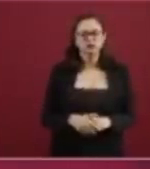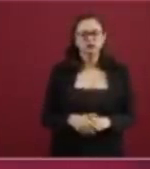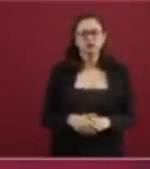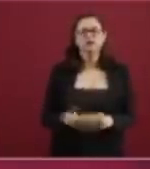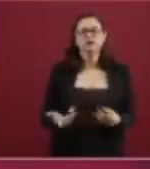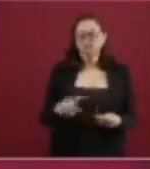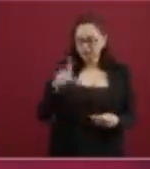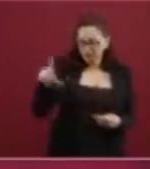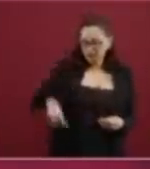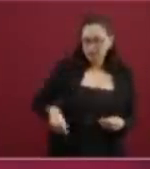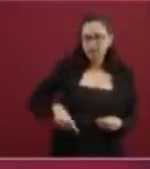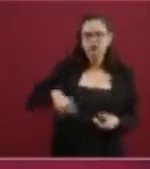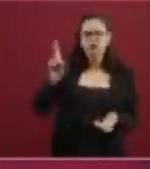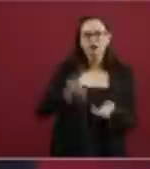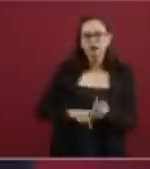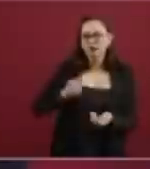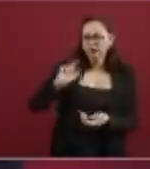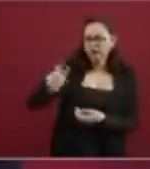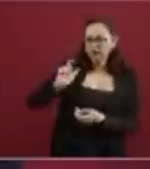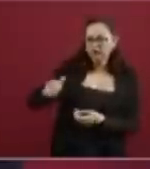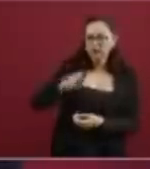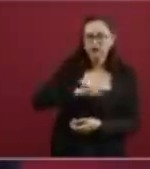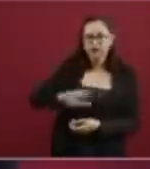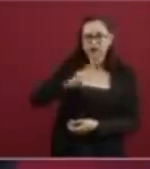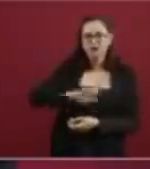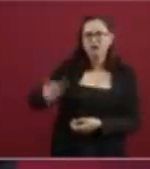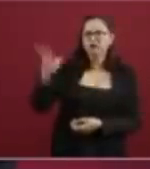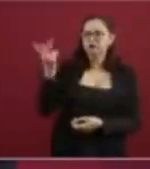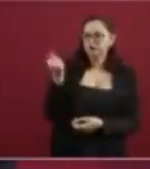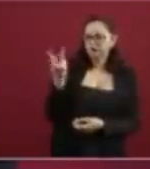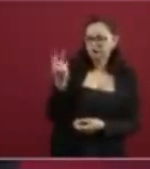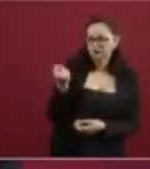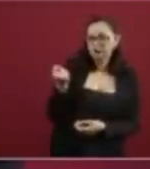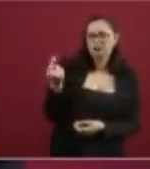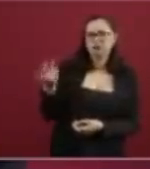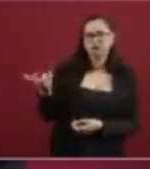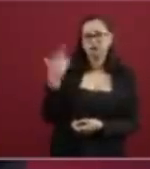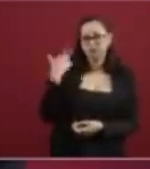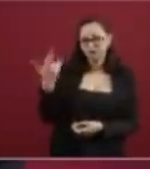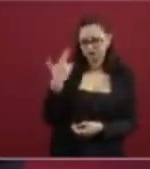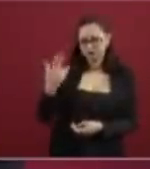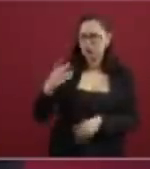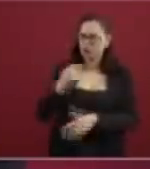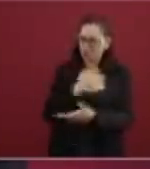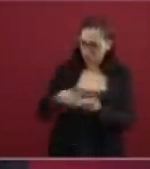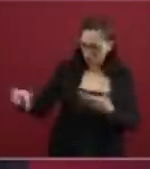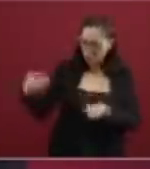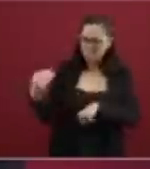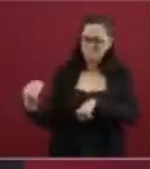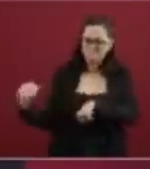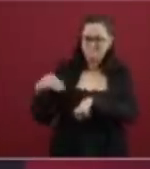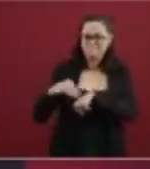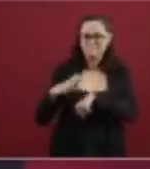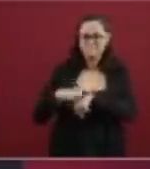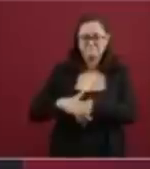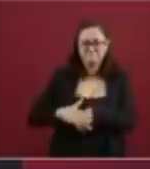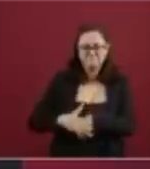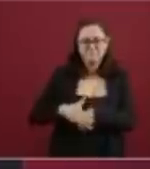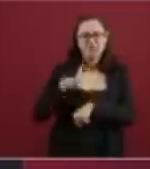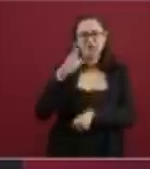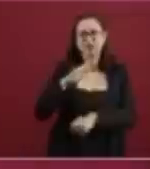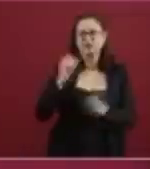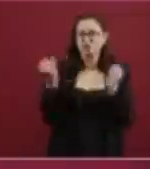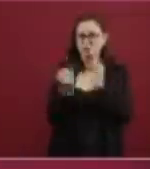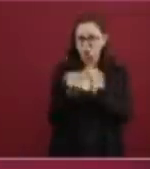oficiales, incluso se van a adquirir tiempos en radio y televisión, espacios en